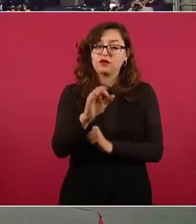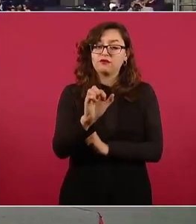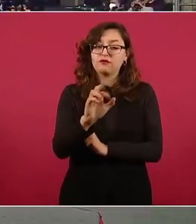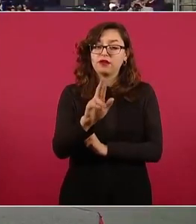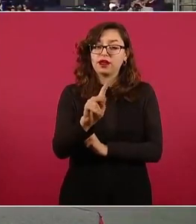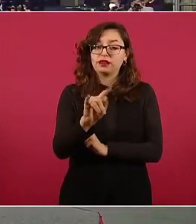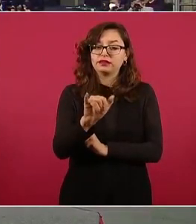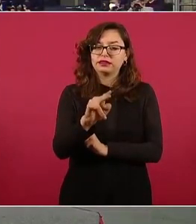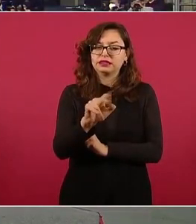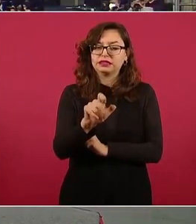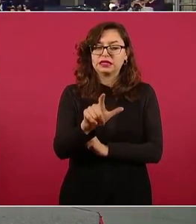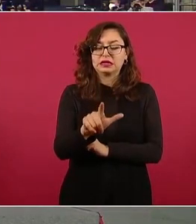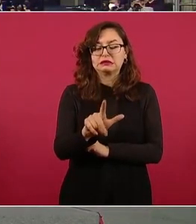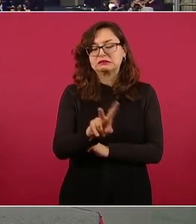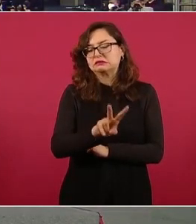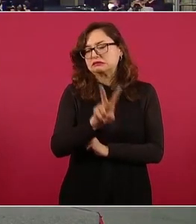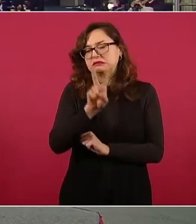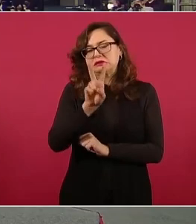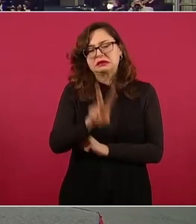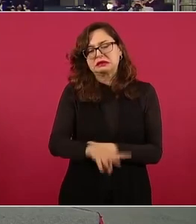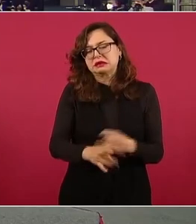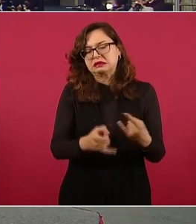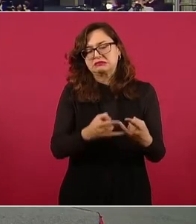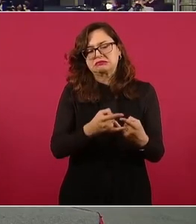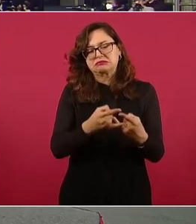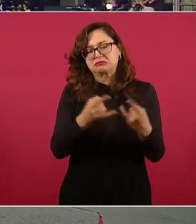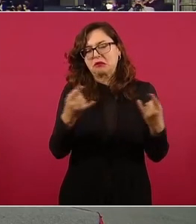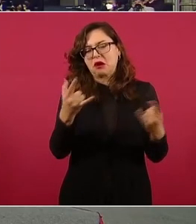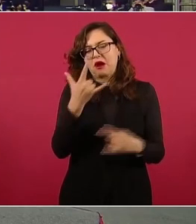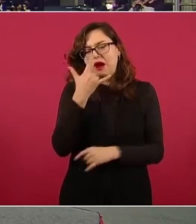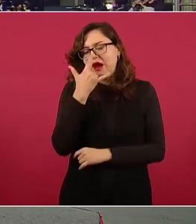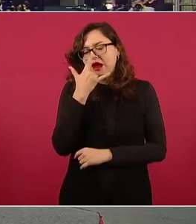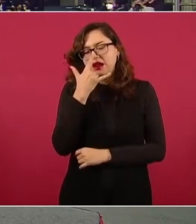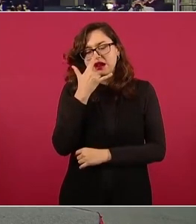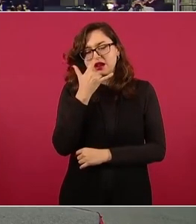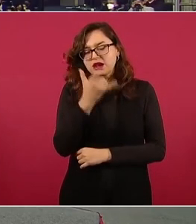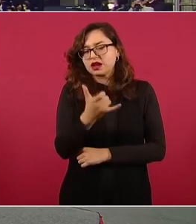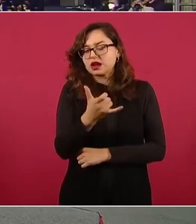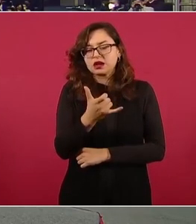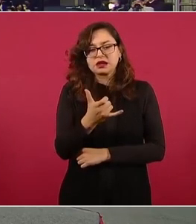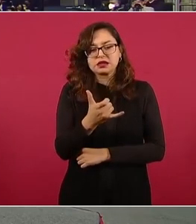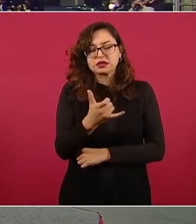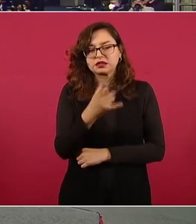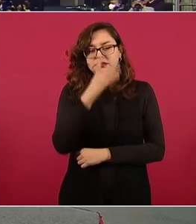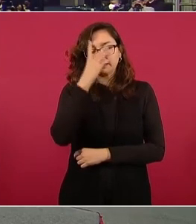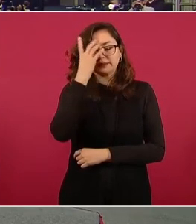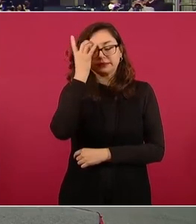fue una cosa muy rara, una planta